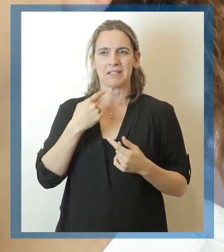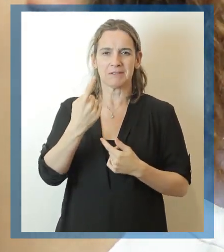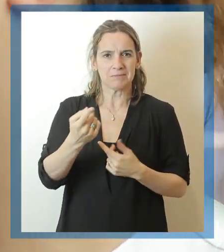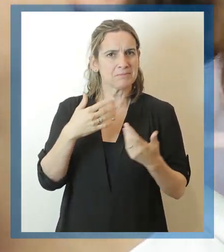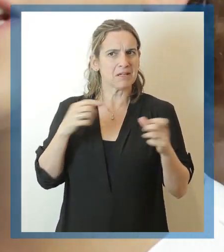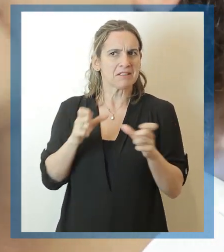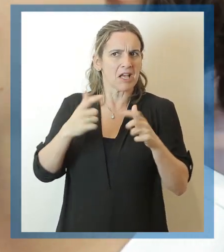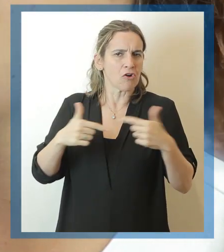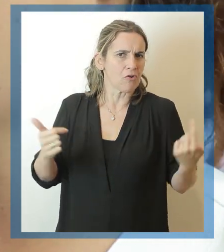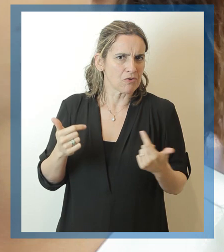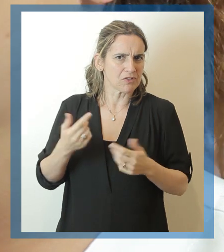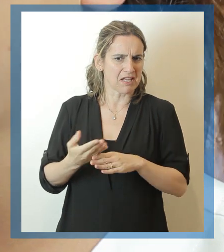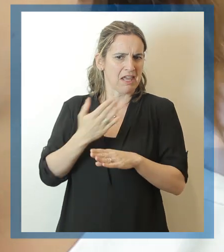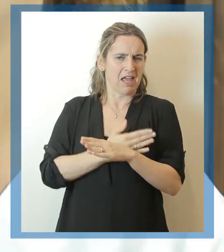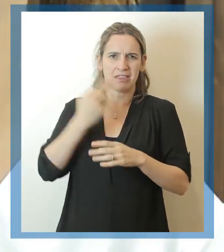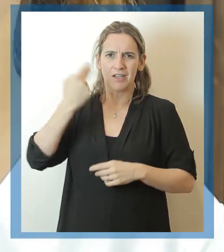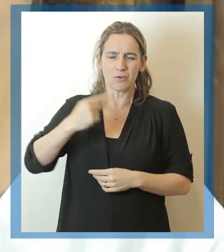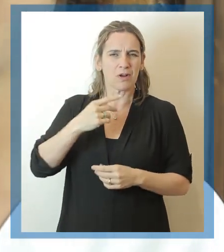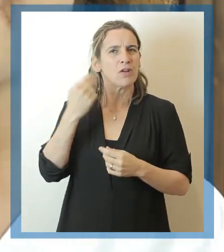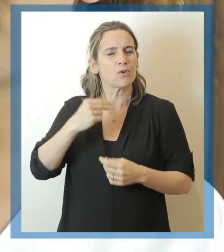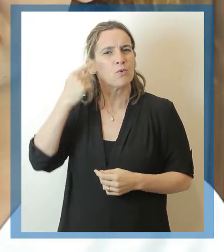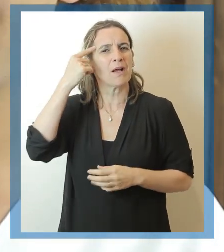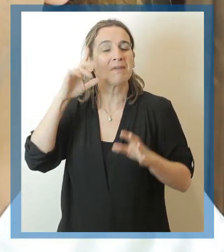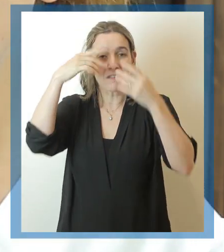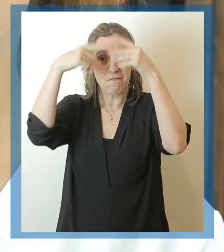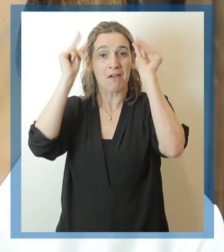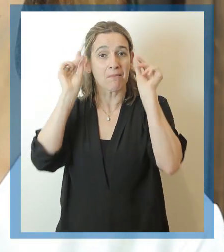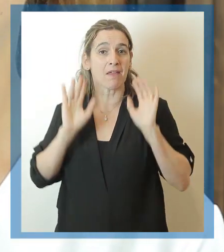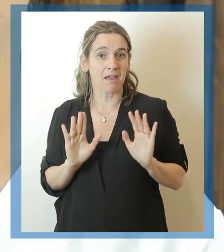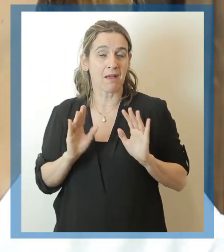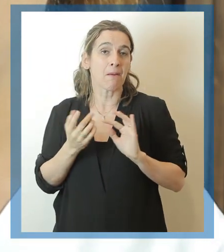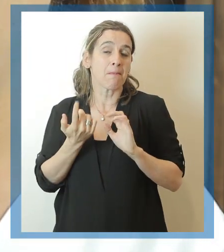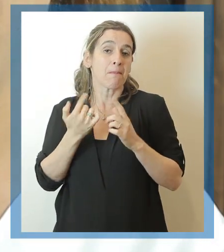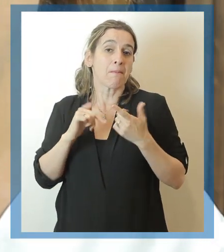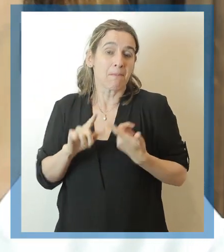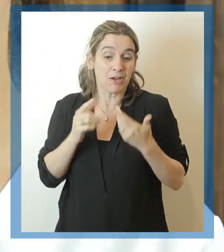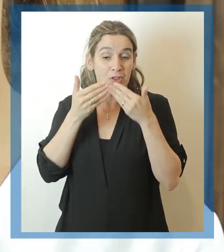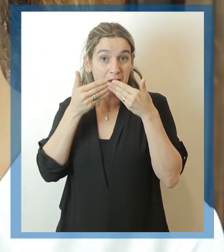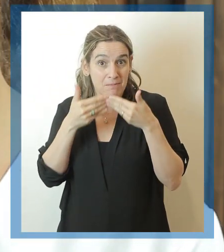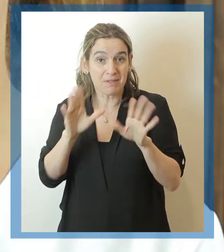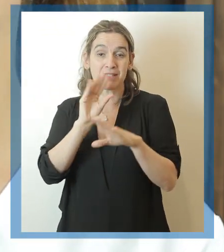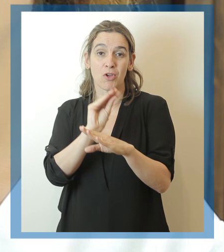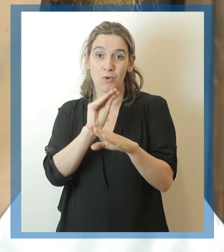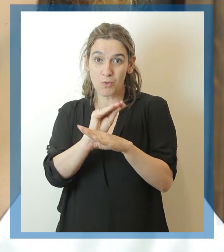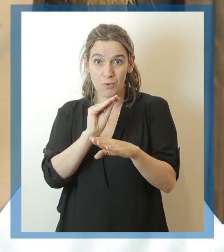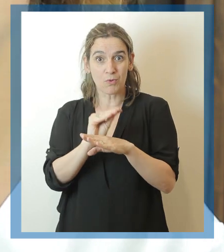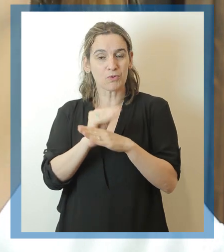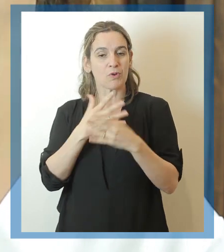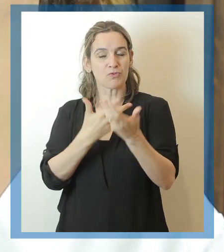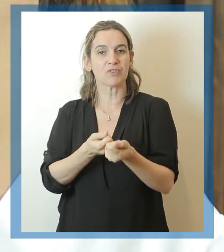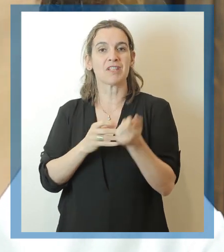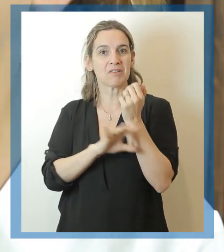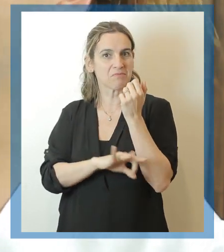para adelante, hacía cosas que jamás la había hecho. Nunca pensé ser enfermera, pero desde que empecé el curso de auxiliar de